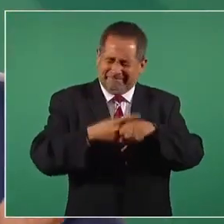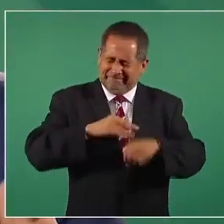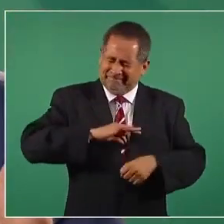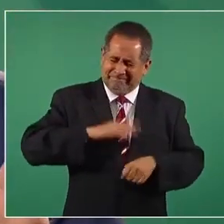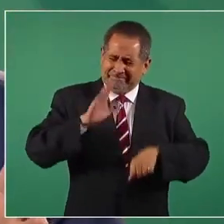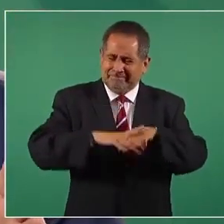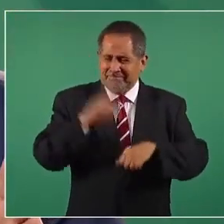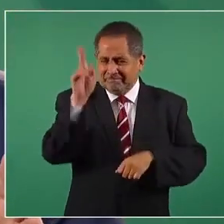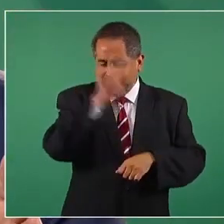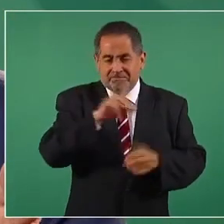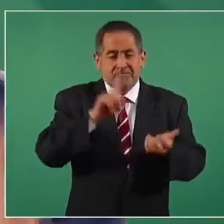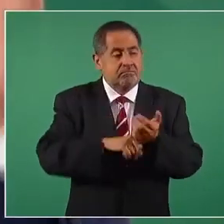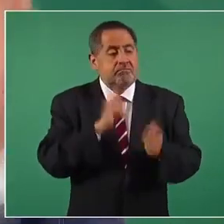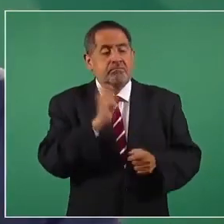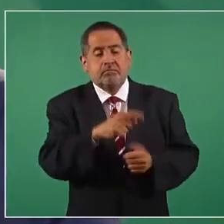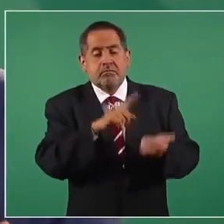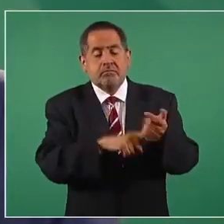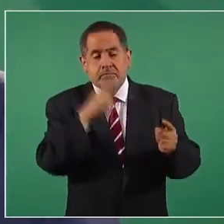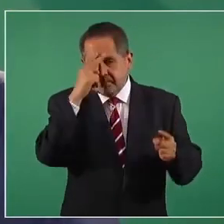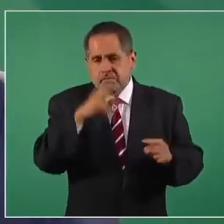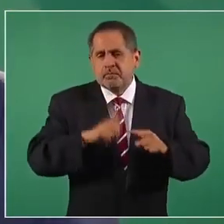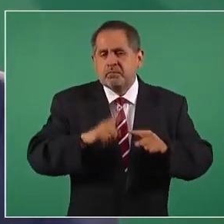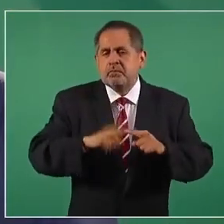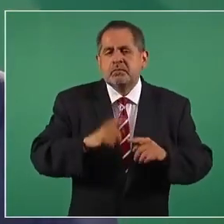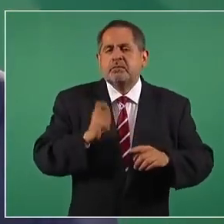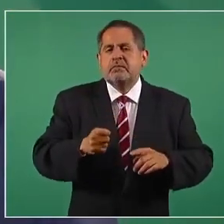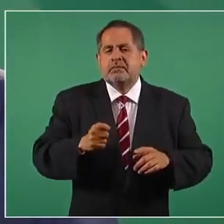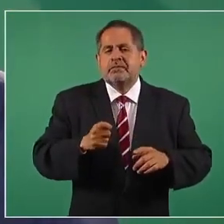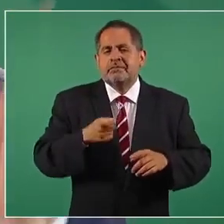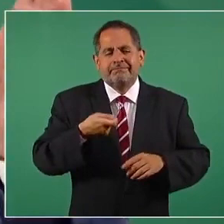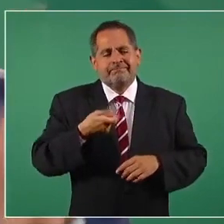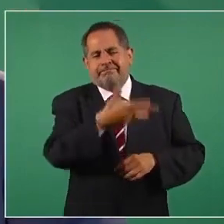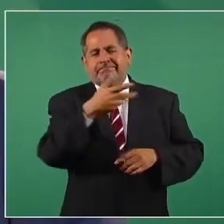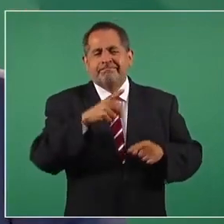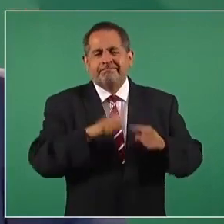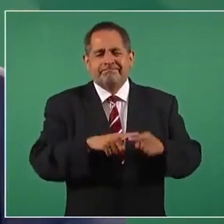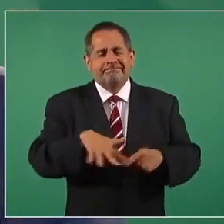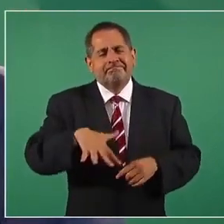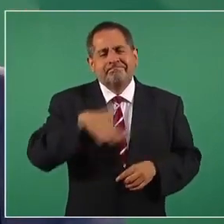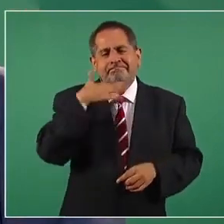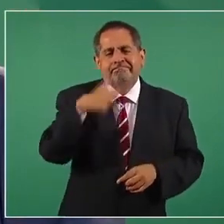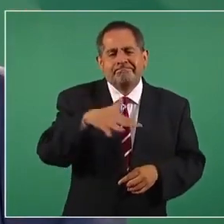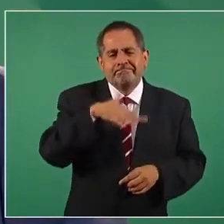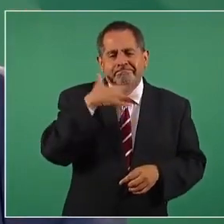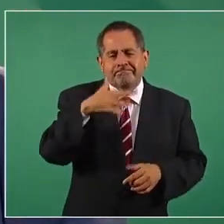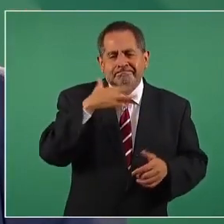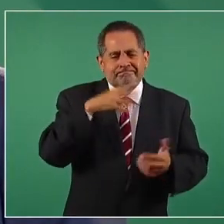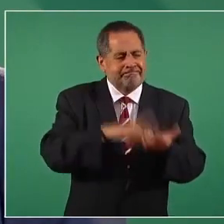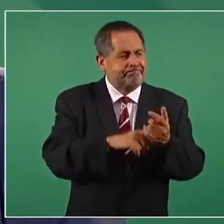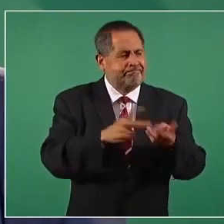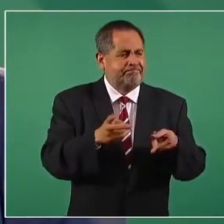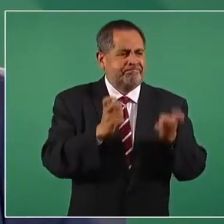funesta para México, ha sido la corrupción.